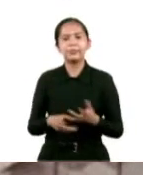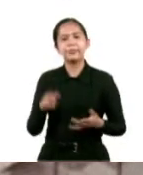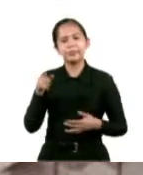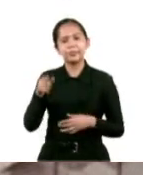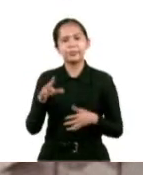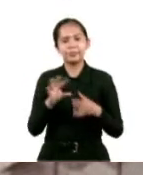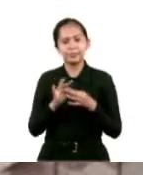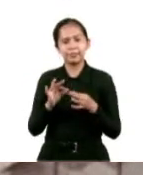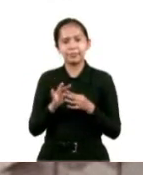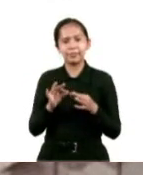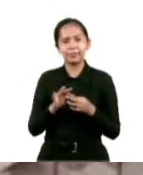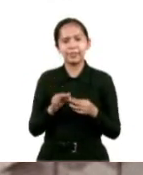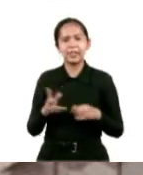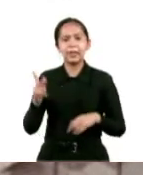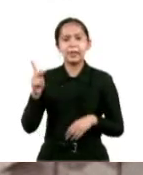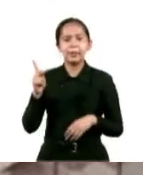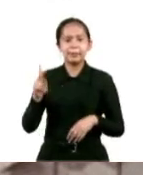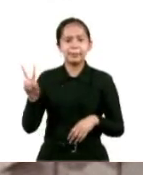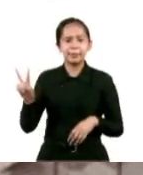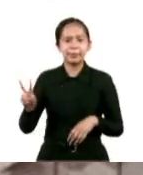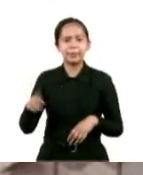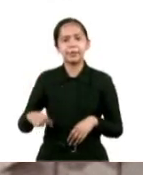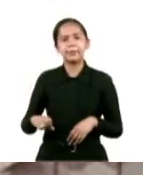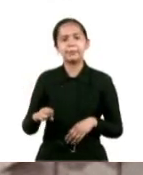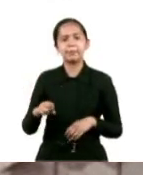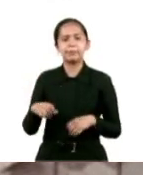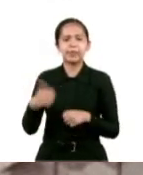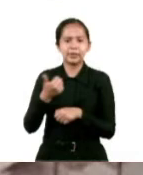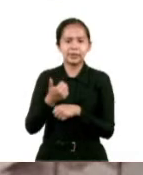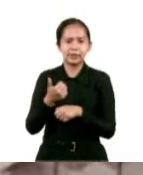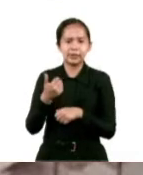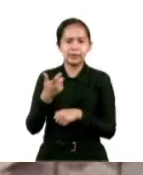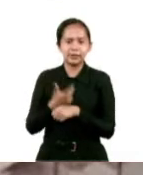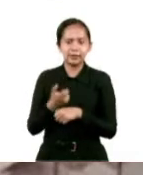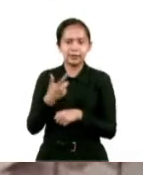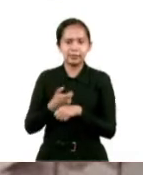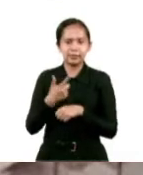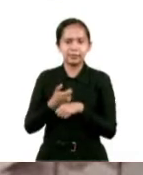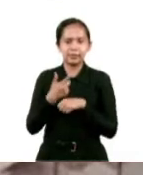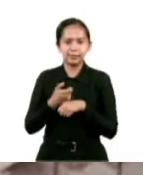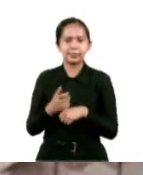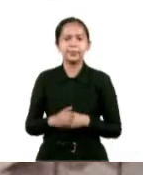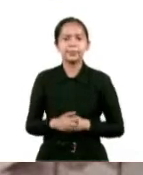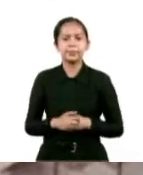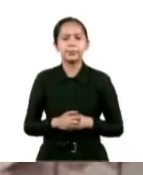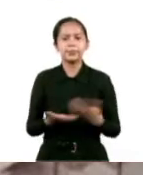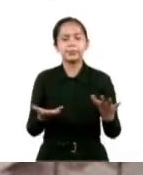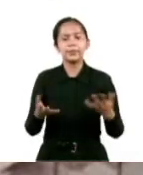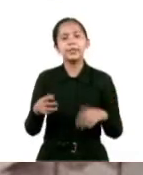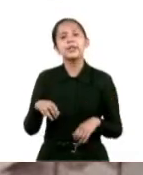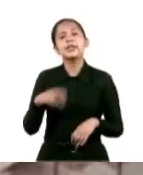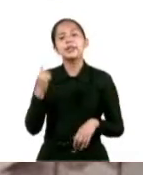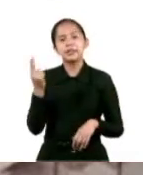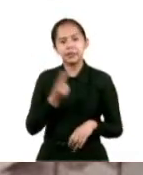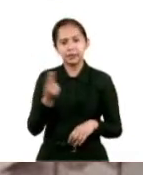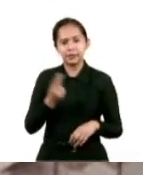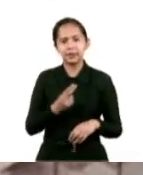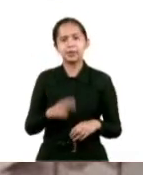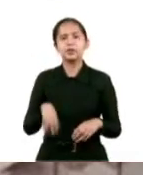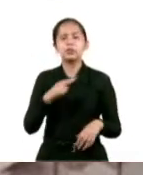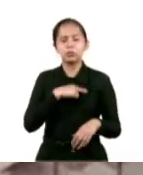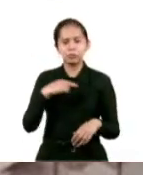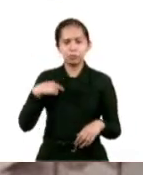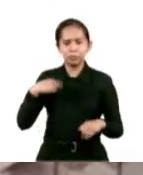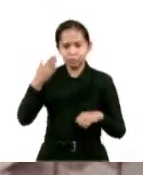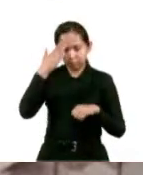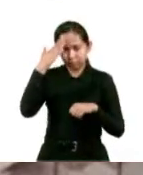párrafo del segundo informe de DNB. Y esto es muy importante tomarlo en cuenta para lo que viene hacia adelante